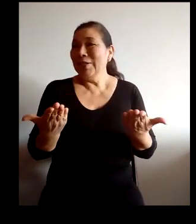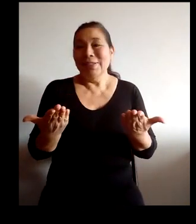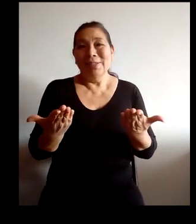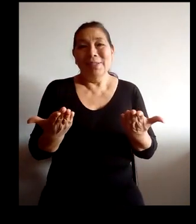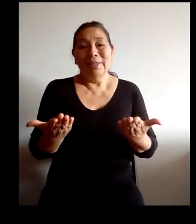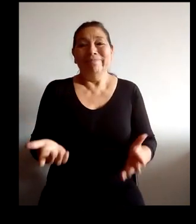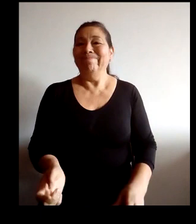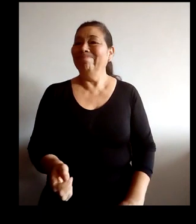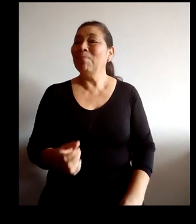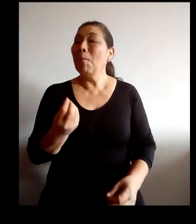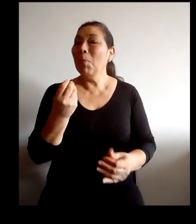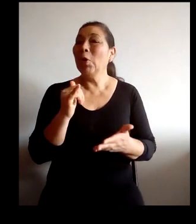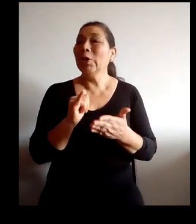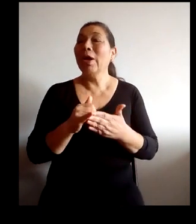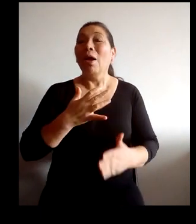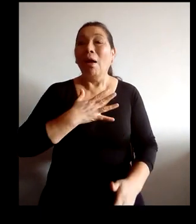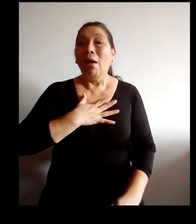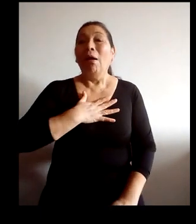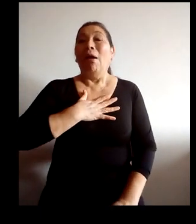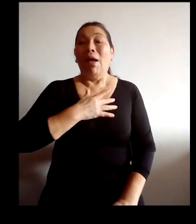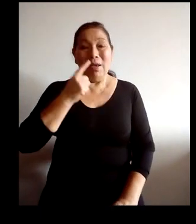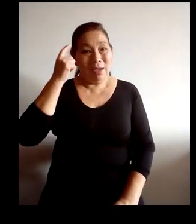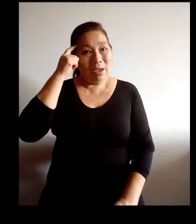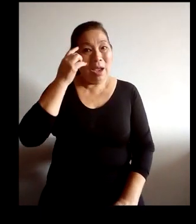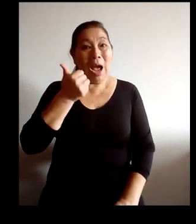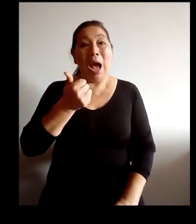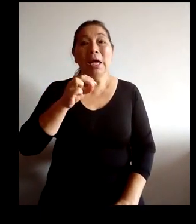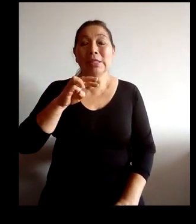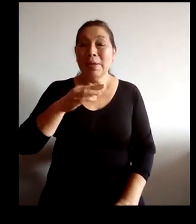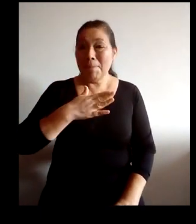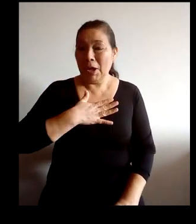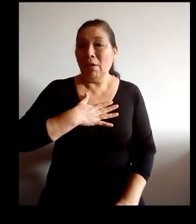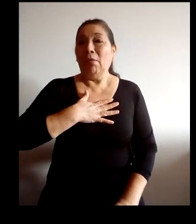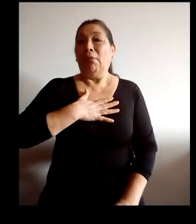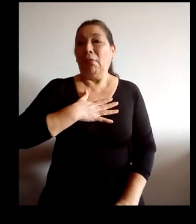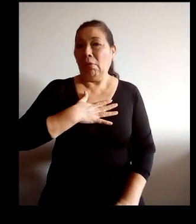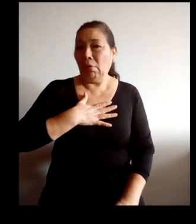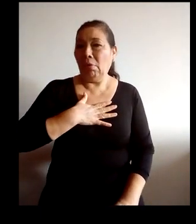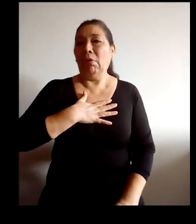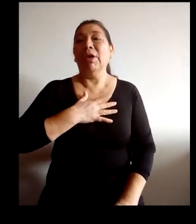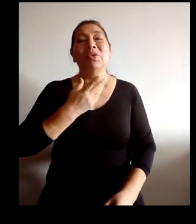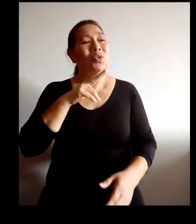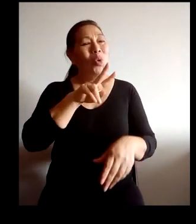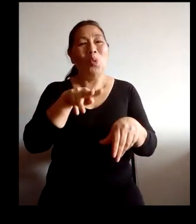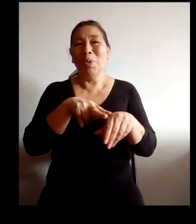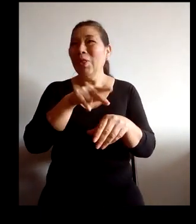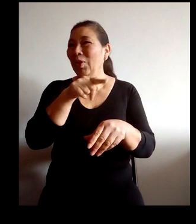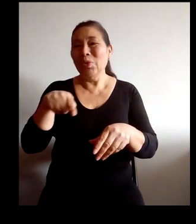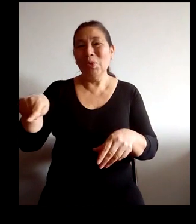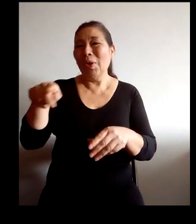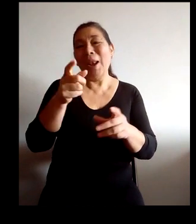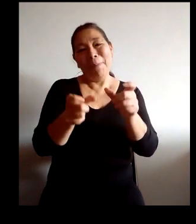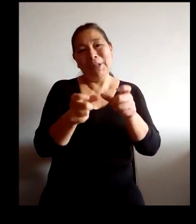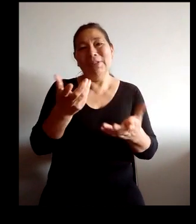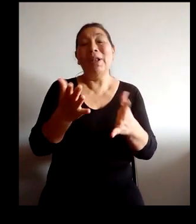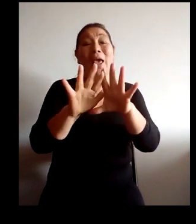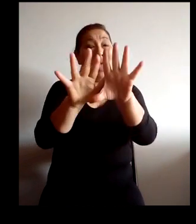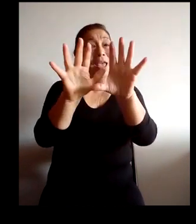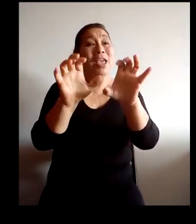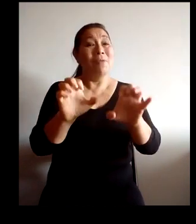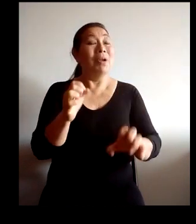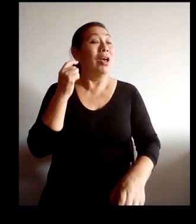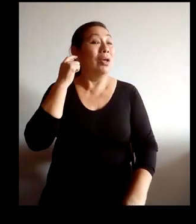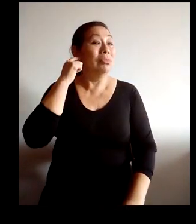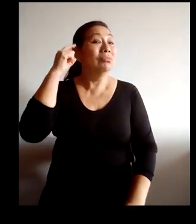común. Respecto a la evaluación auditiva, la irregularidad que nosotros hemos encontrado y hemos relevado en los escritos